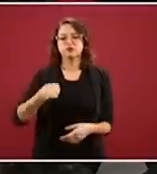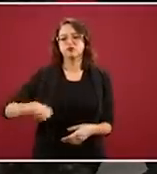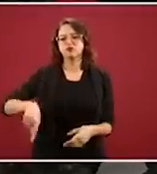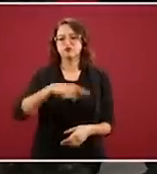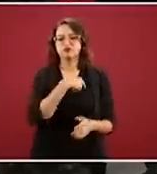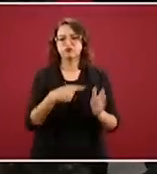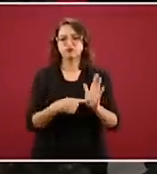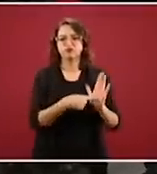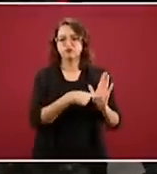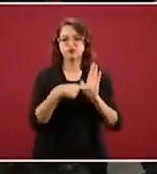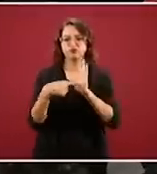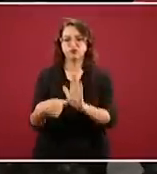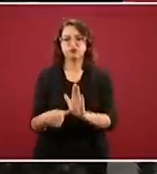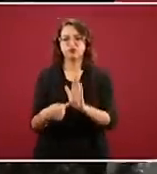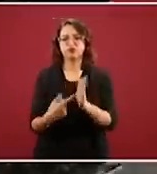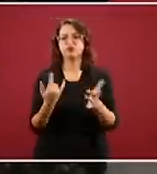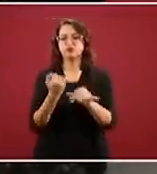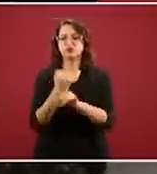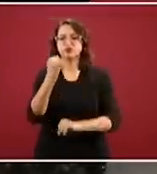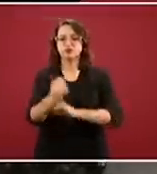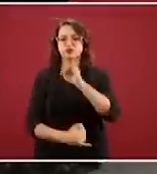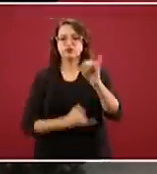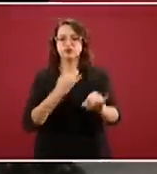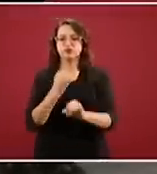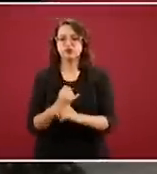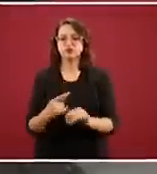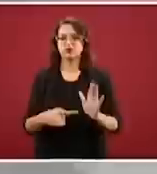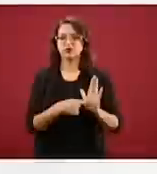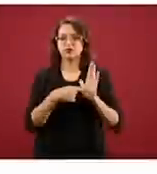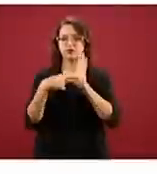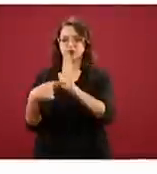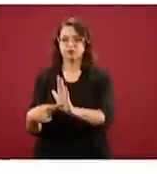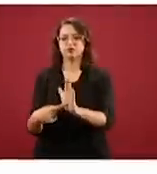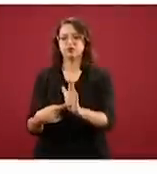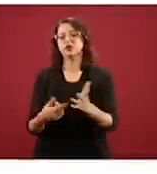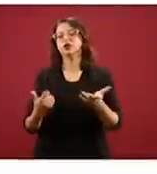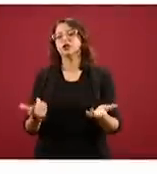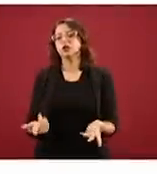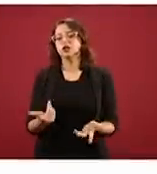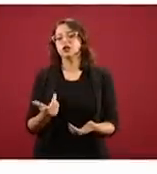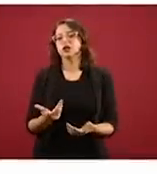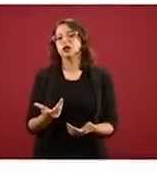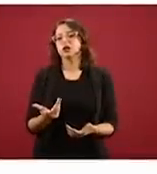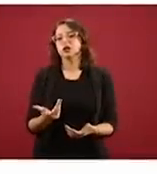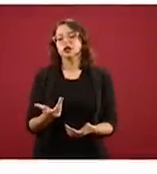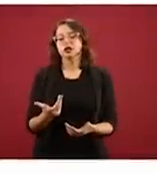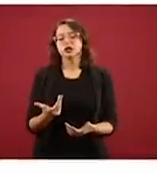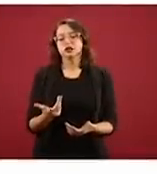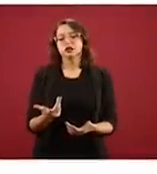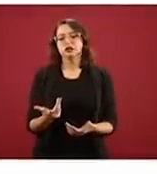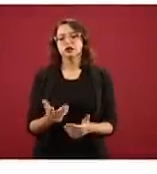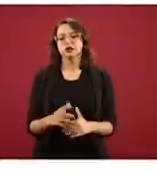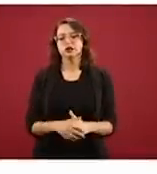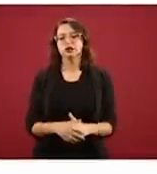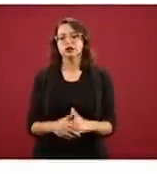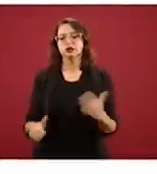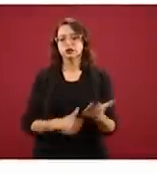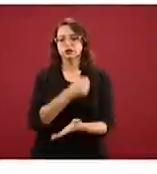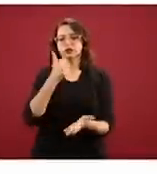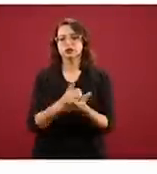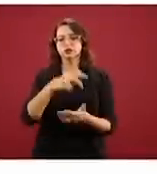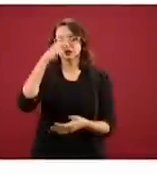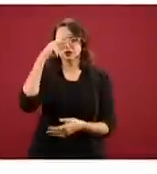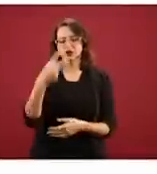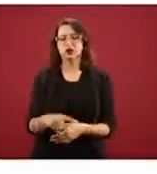referencia, es una referencia internacional. Respecto a este número, la Ciudad de